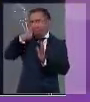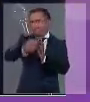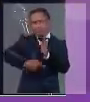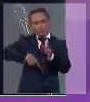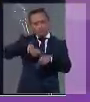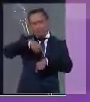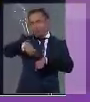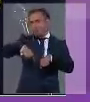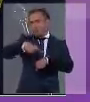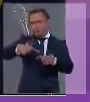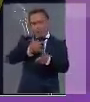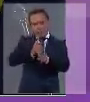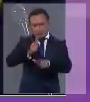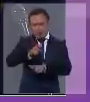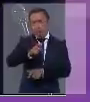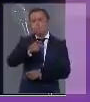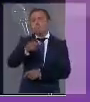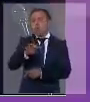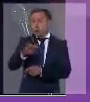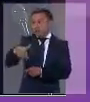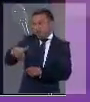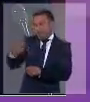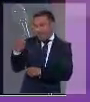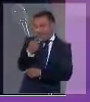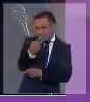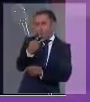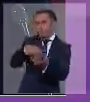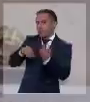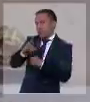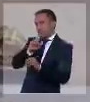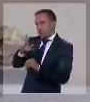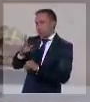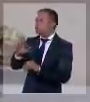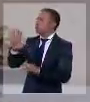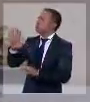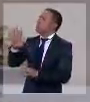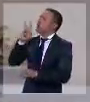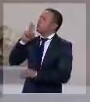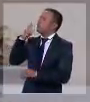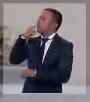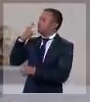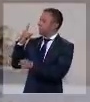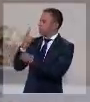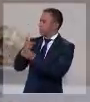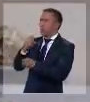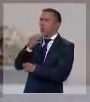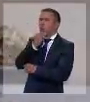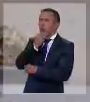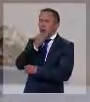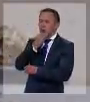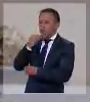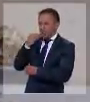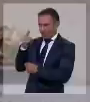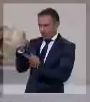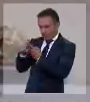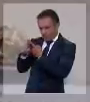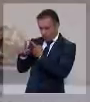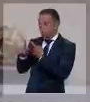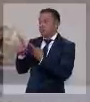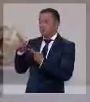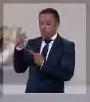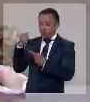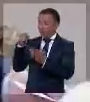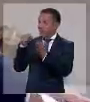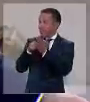pregunta. Exactamente. Venga, adelante. Gracias. A ver, primero, José Antonio. Aquí está la sentencia que contradice